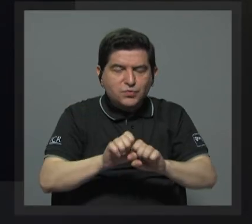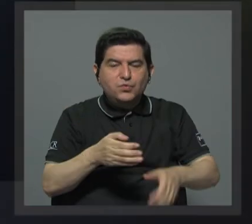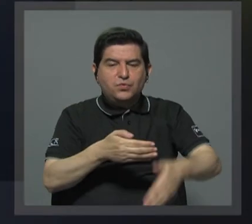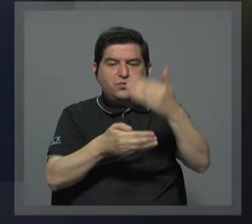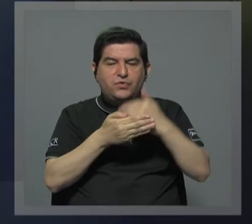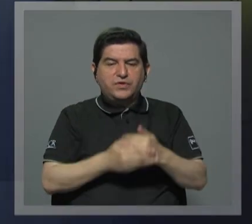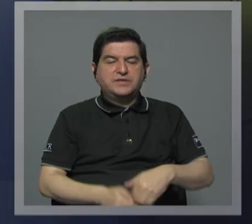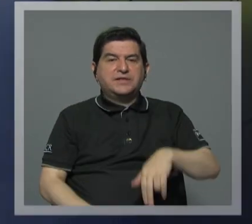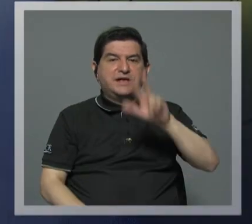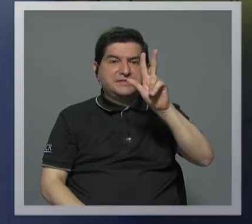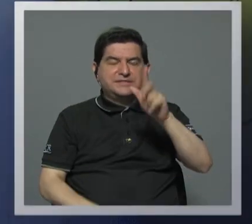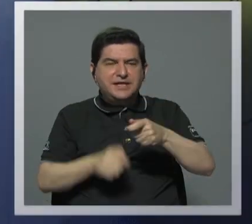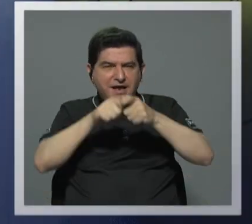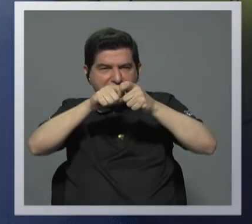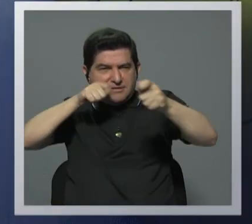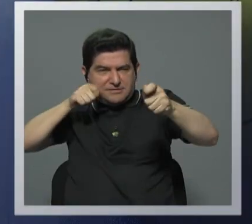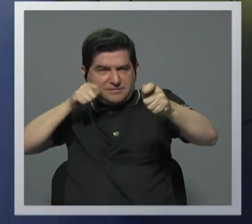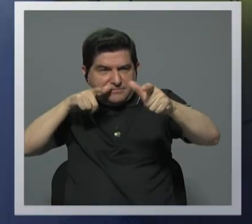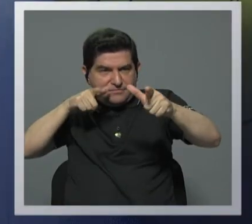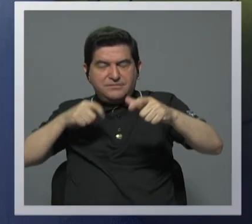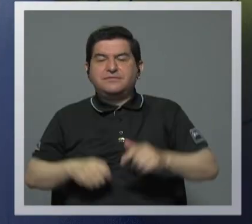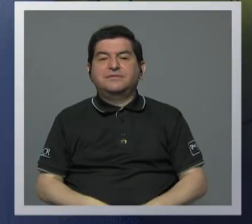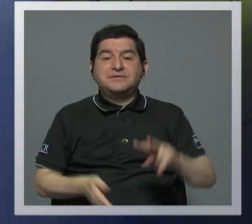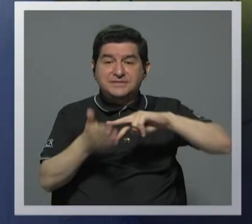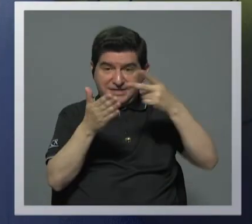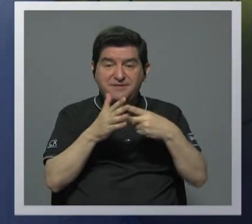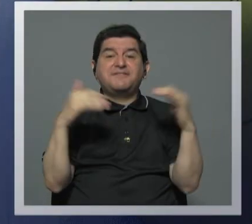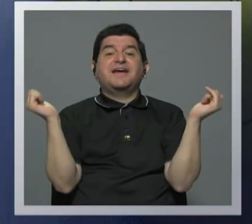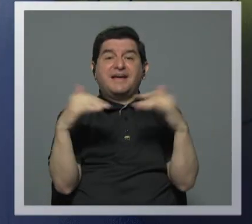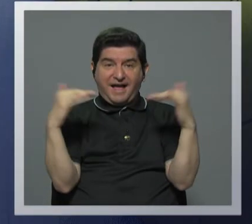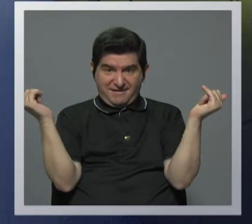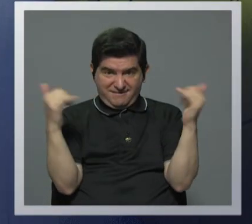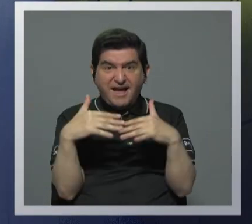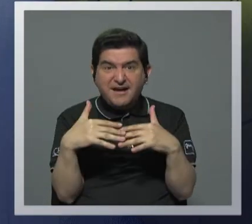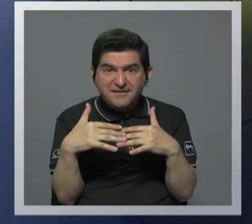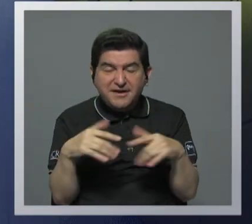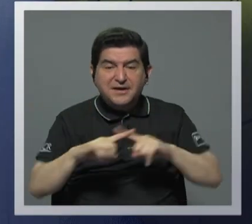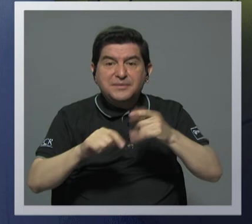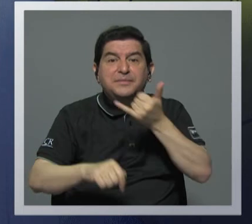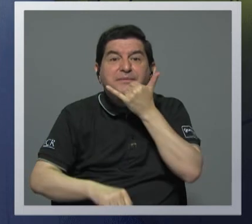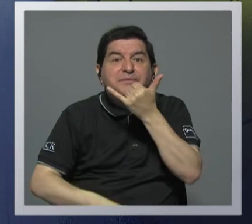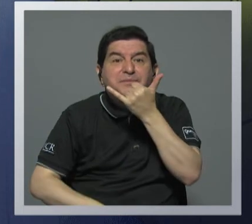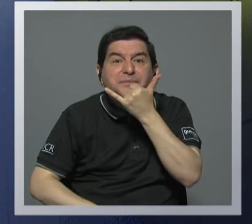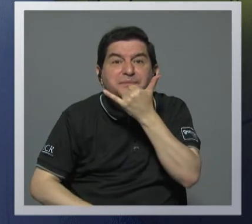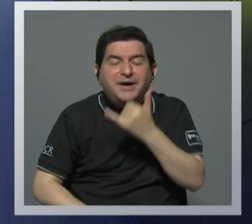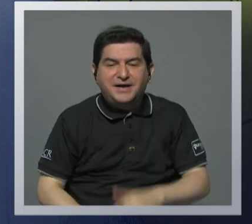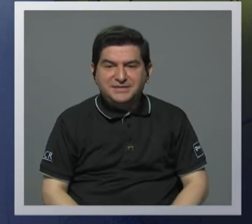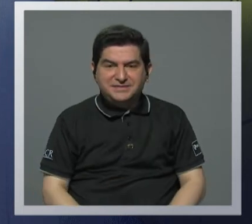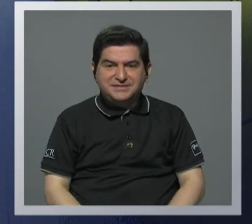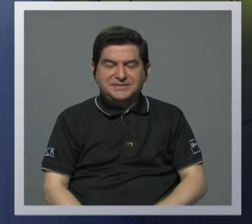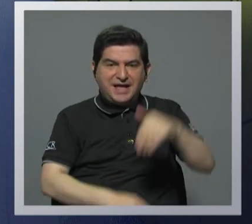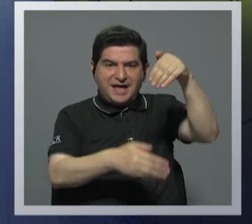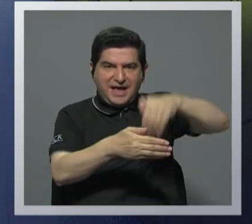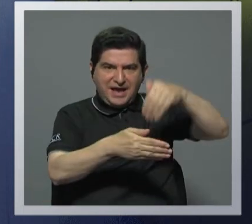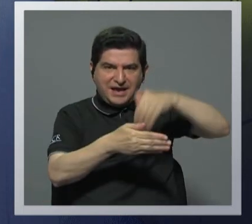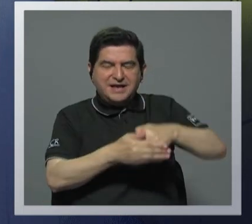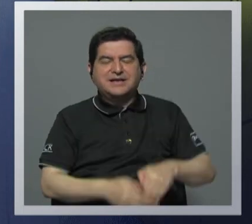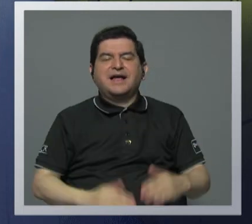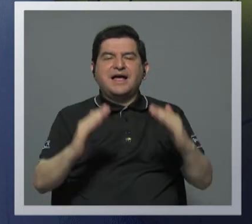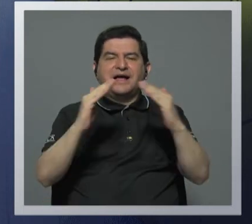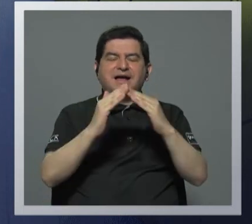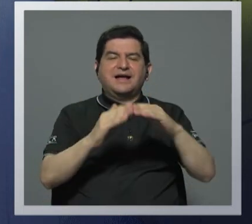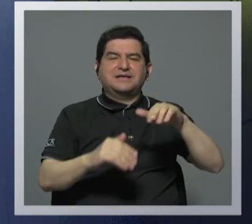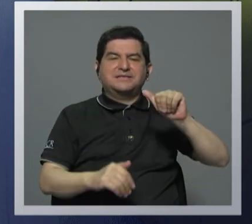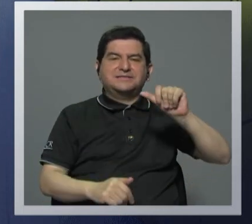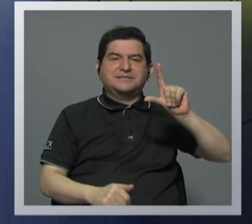3 flechas. Eso indica guerra, nuevamente. Lo que pasa es que en el del Archivo Ducal de la Casa de Alba,